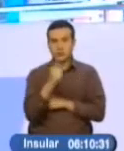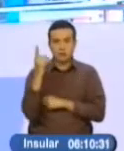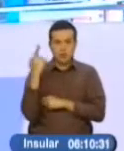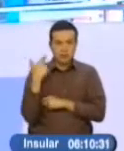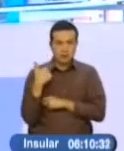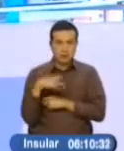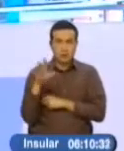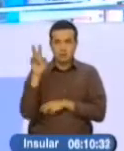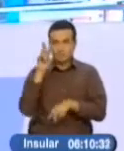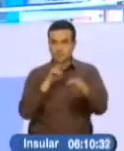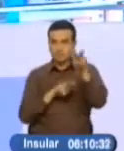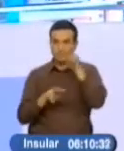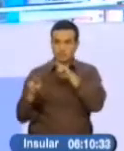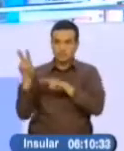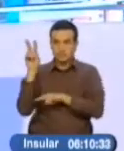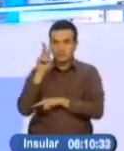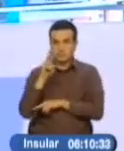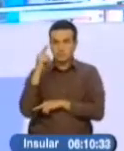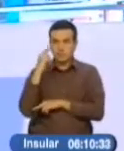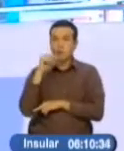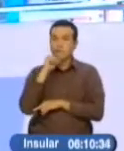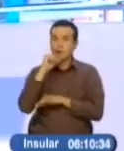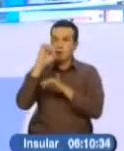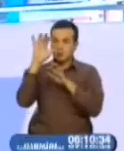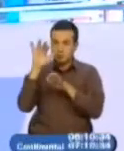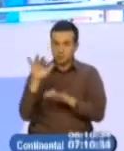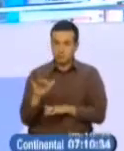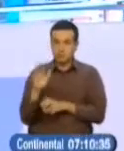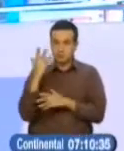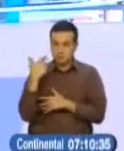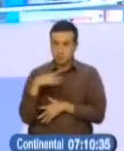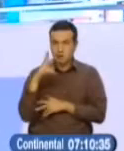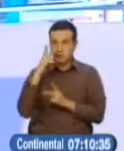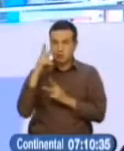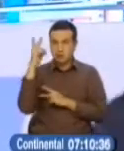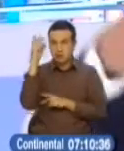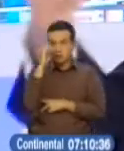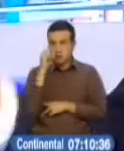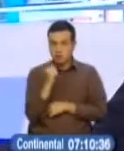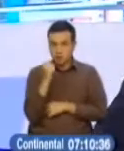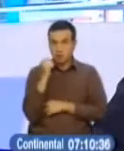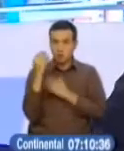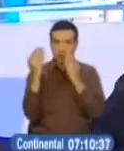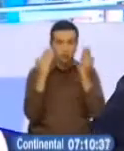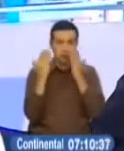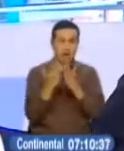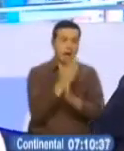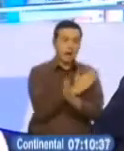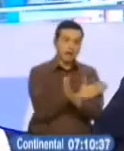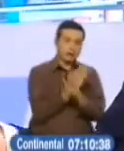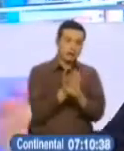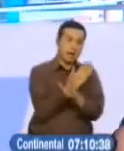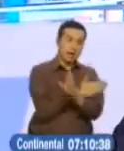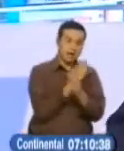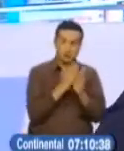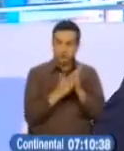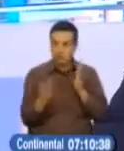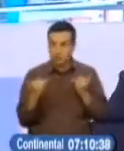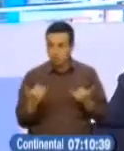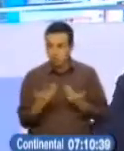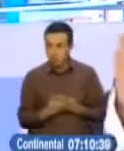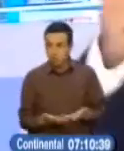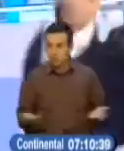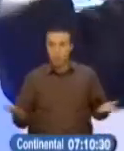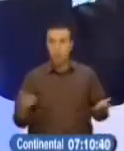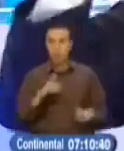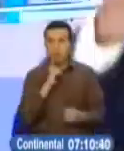hecho un sondeo, todavía no está hecha la sistematización completa, pero esto muestra claramente en el contraste con el antes, entre el antes y el después, que en